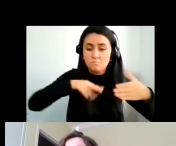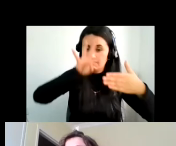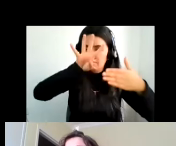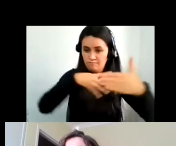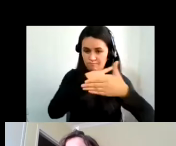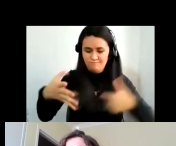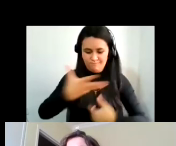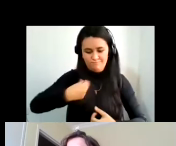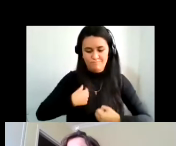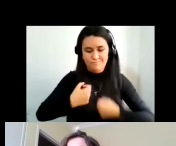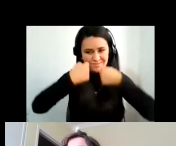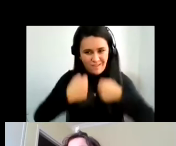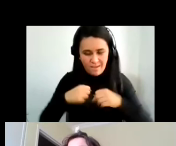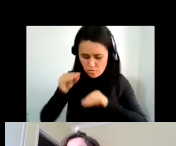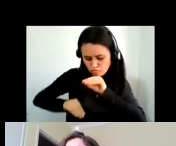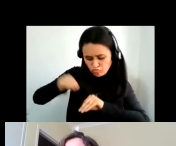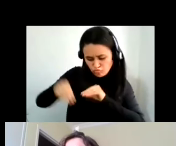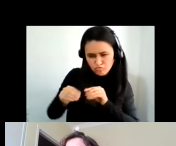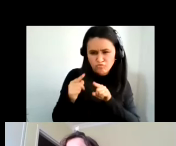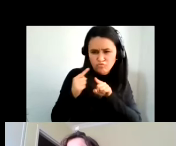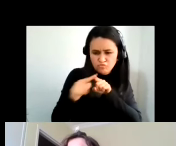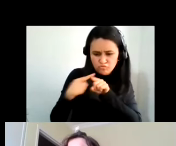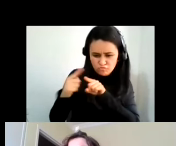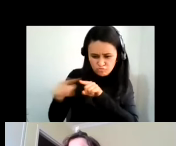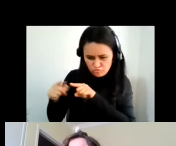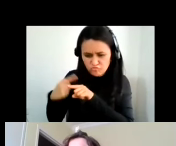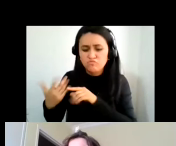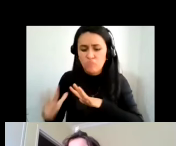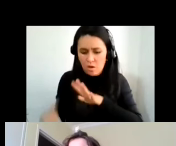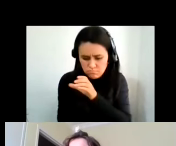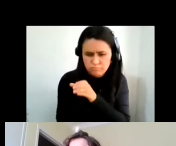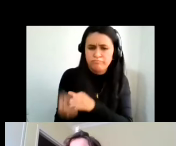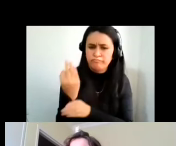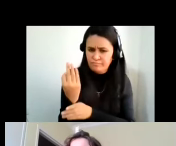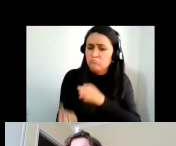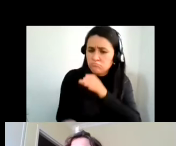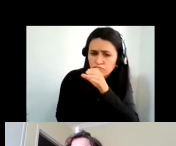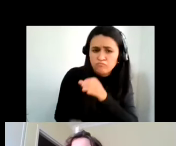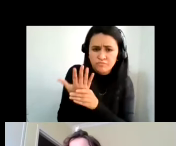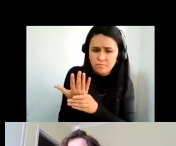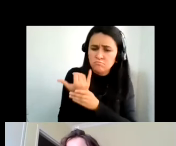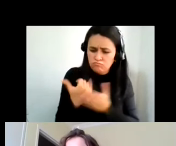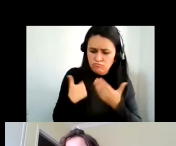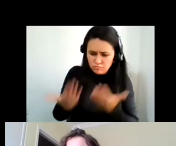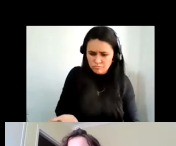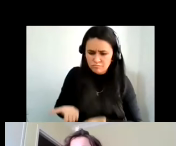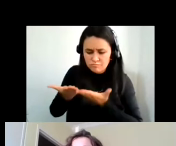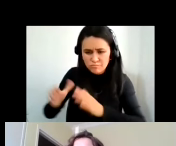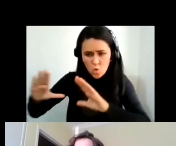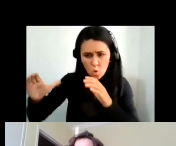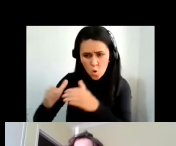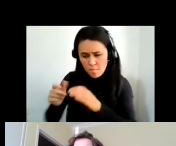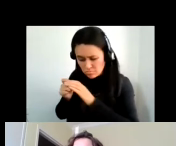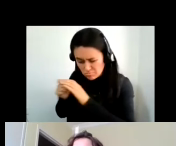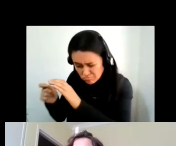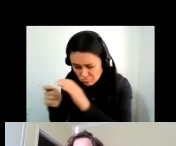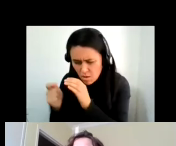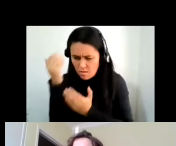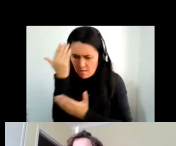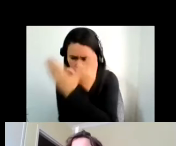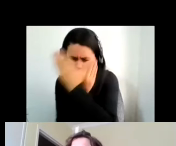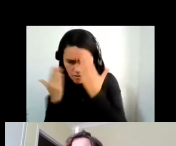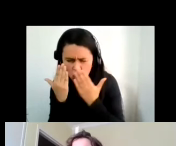se incluyen distintos módulos que realmente pueden brindarle apoyo a un equipo de investigación en su análisis y evaluación de una